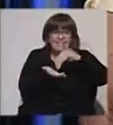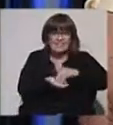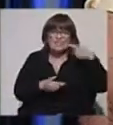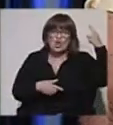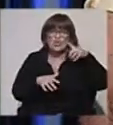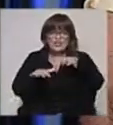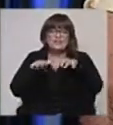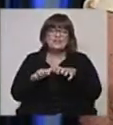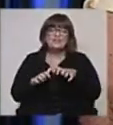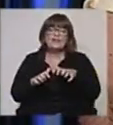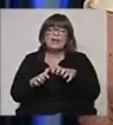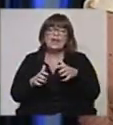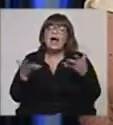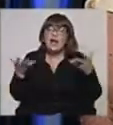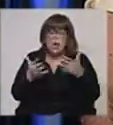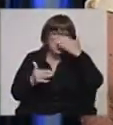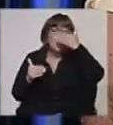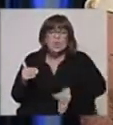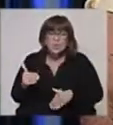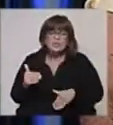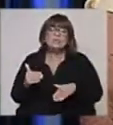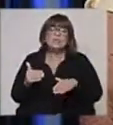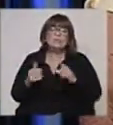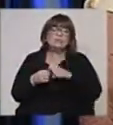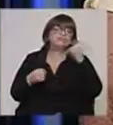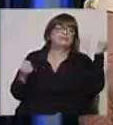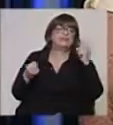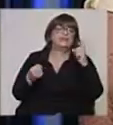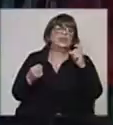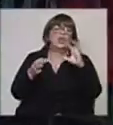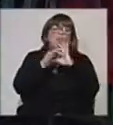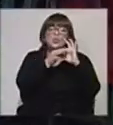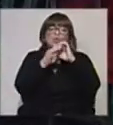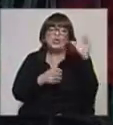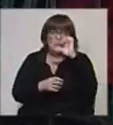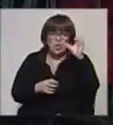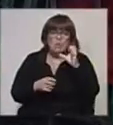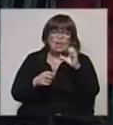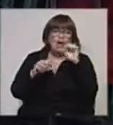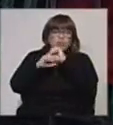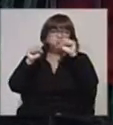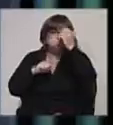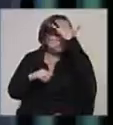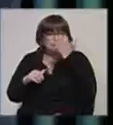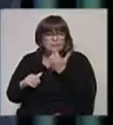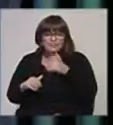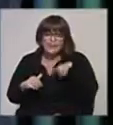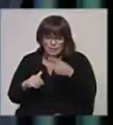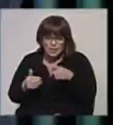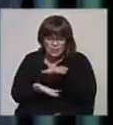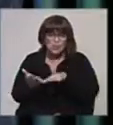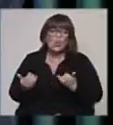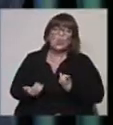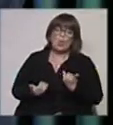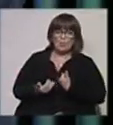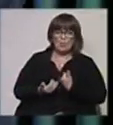¿Qué ciudad te encontraste ahora, después del Brexit, después de los atentados más recientes? ¿Con qué realidad te encontraste? No